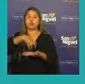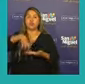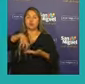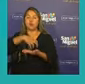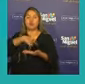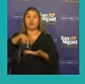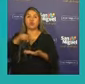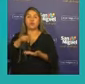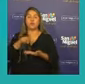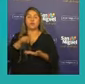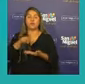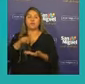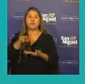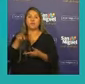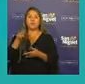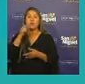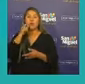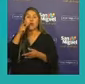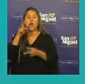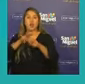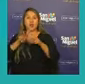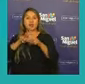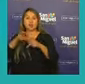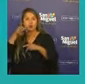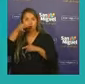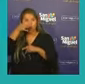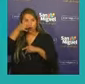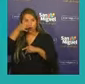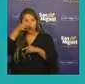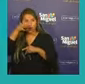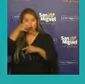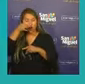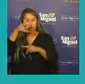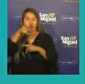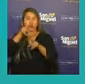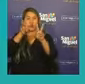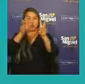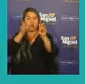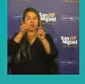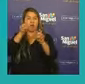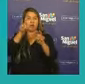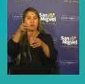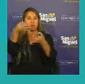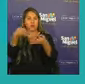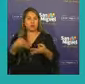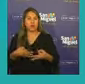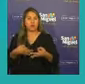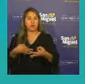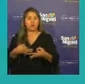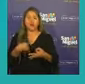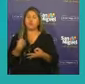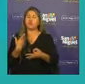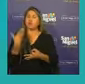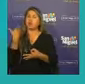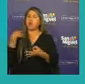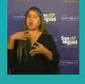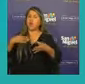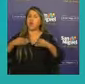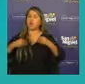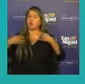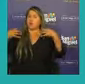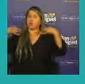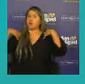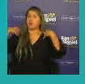es el Observatorio de Seguridad. Cuando nosotros asumimos, sabíamos que habían muchos